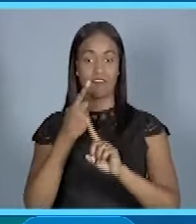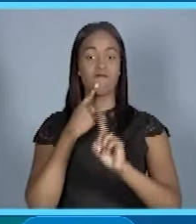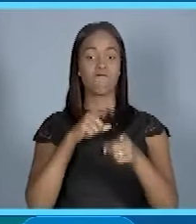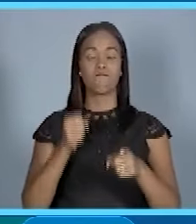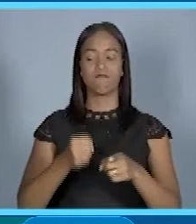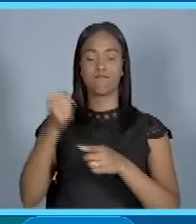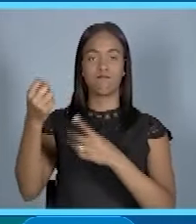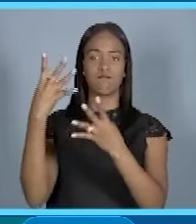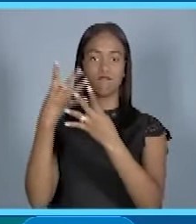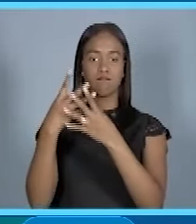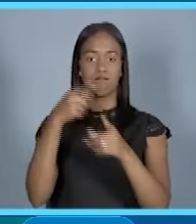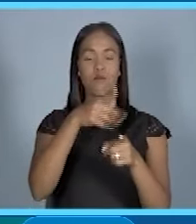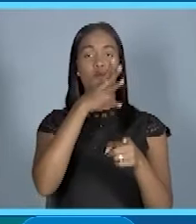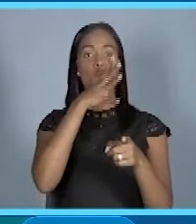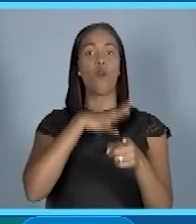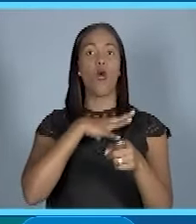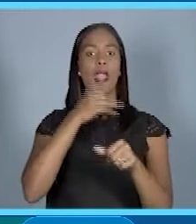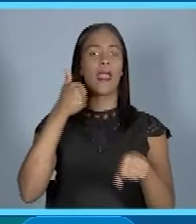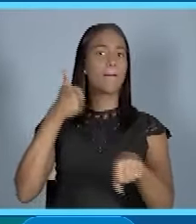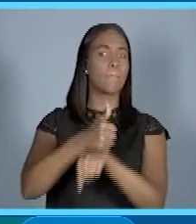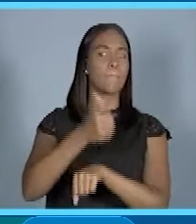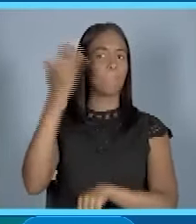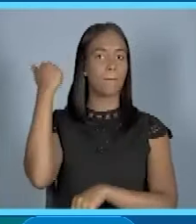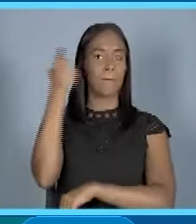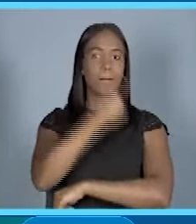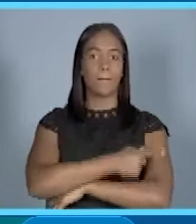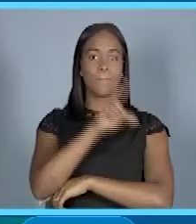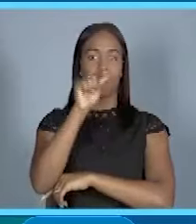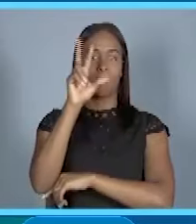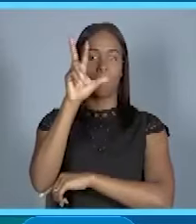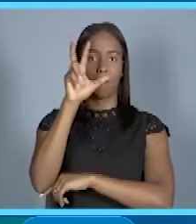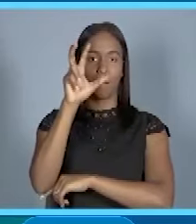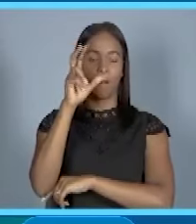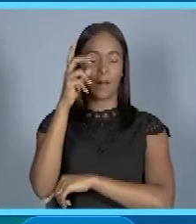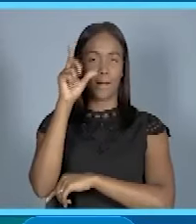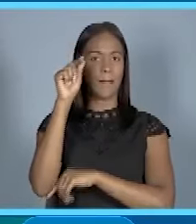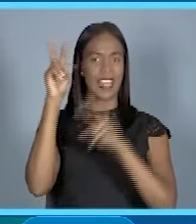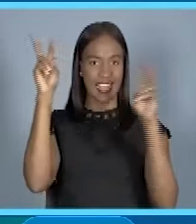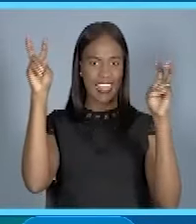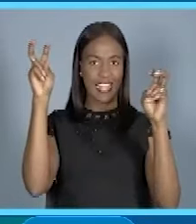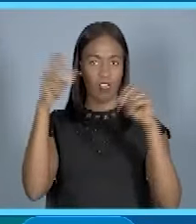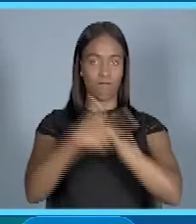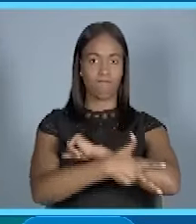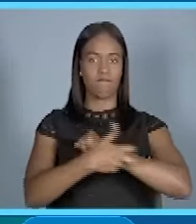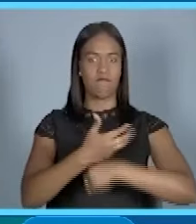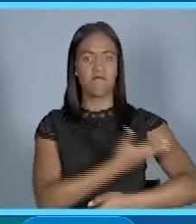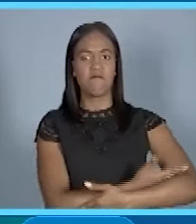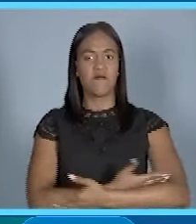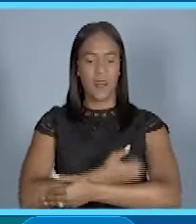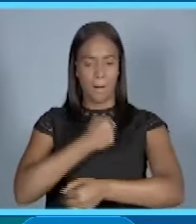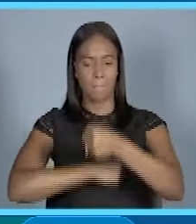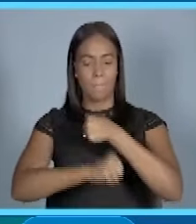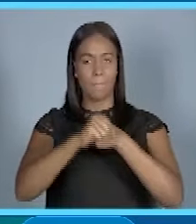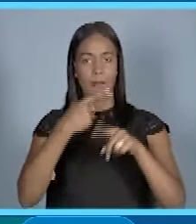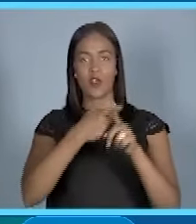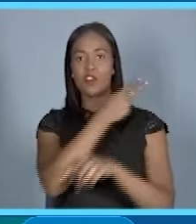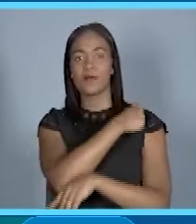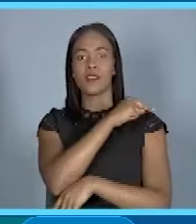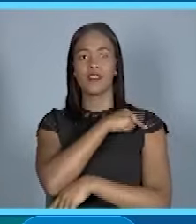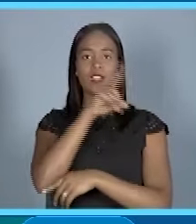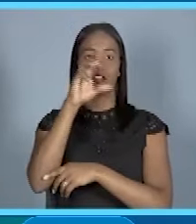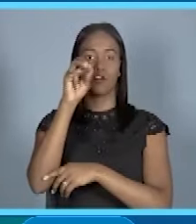de prisión preventiva en contra de la mujer que el pasado día 20 de enero sustrajo a una recién nacida del Hospital Materno Infantil San Lorenzo